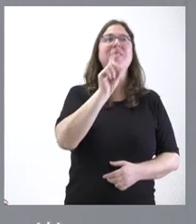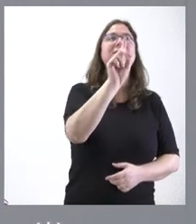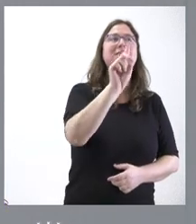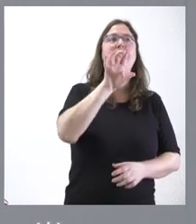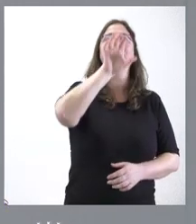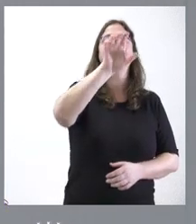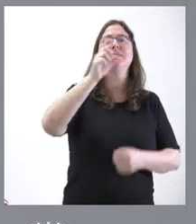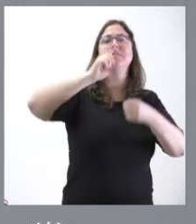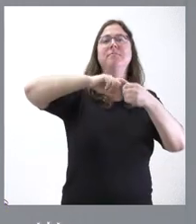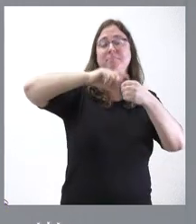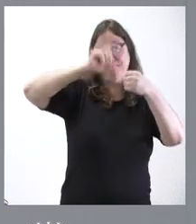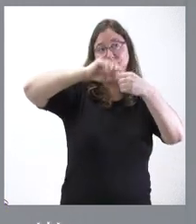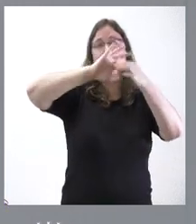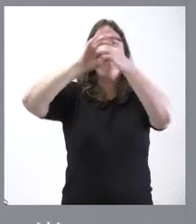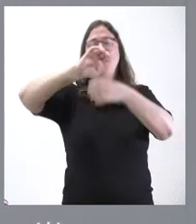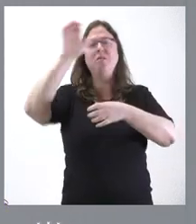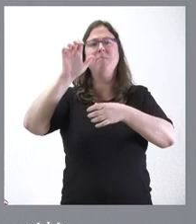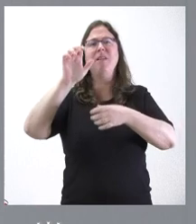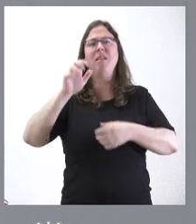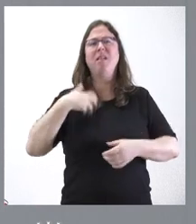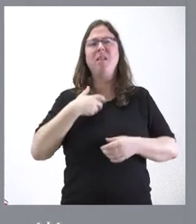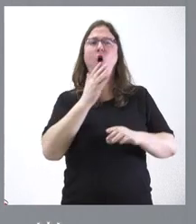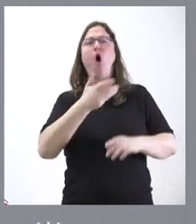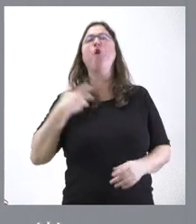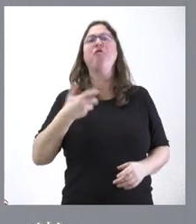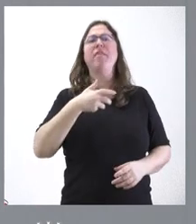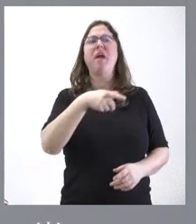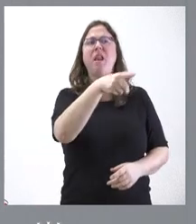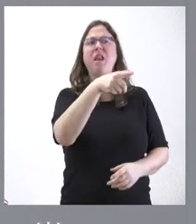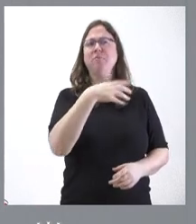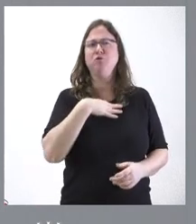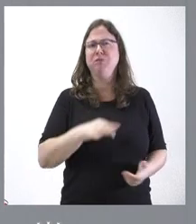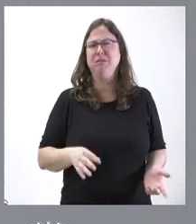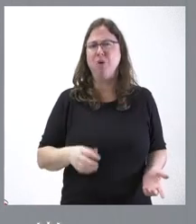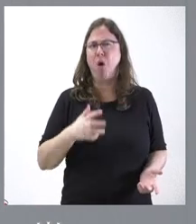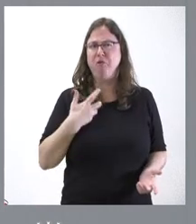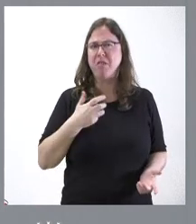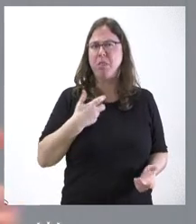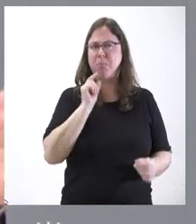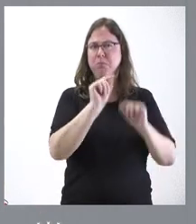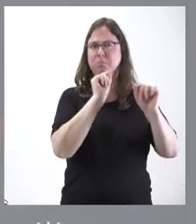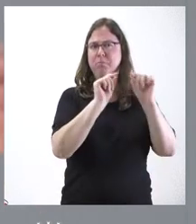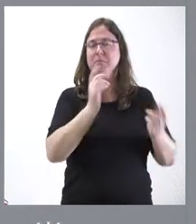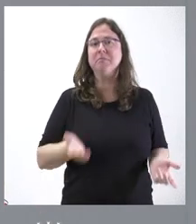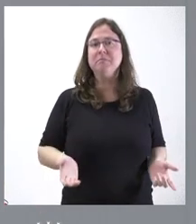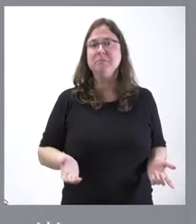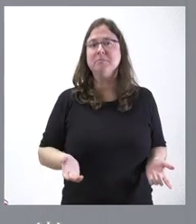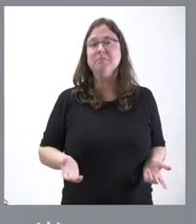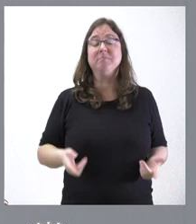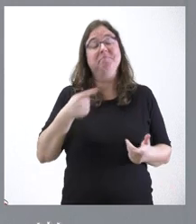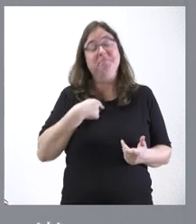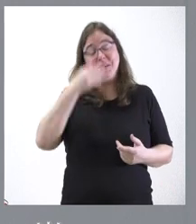hace es descalificar o ofender a ese estado miembro de la unión no lo entendería absolutamente nadie qué nos parece la reacción en las redes